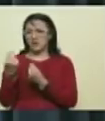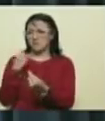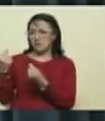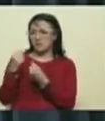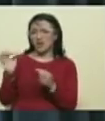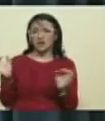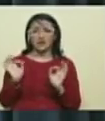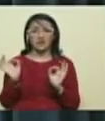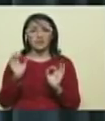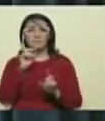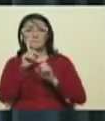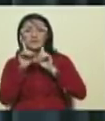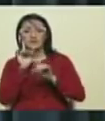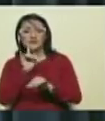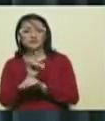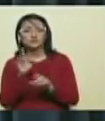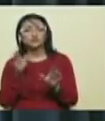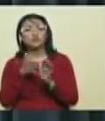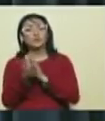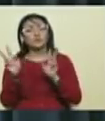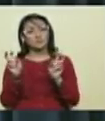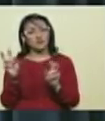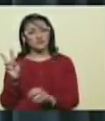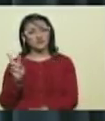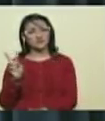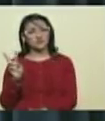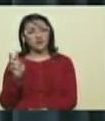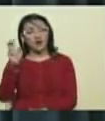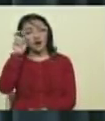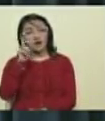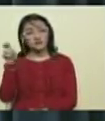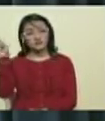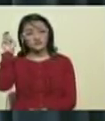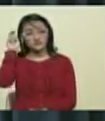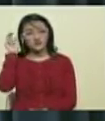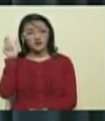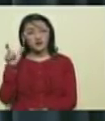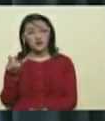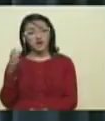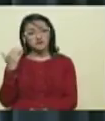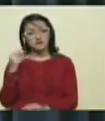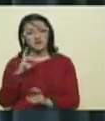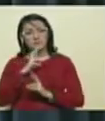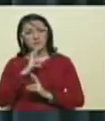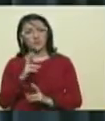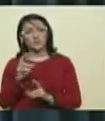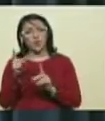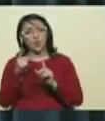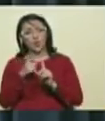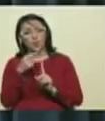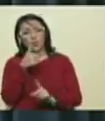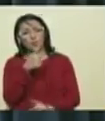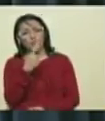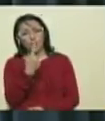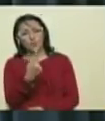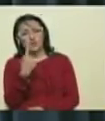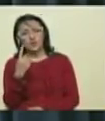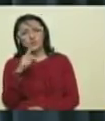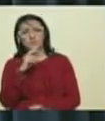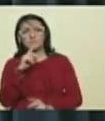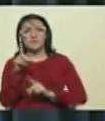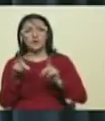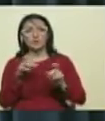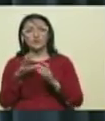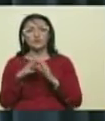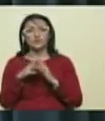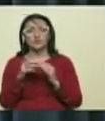agresión, ni mentira sobre Venezuela, nuestro canciller Jorge Arriaza ayer respondió una por una, ayer y antes de ayer, todas